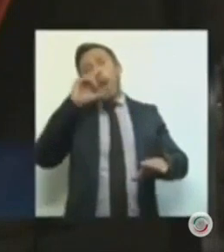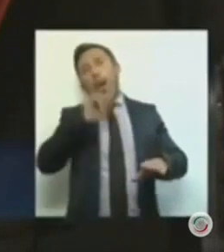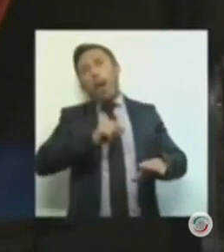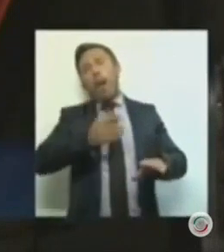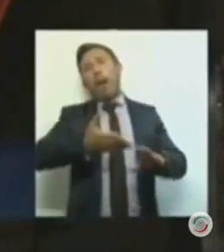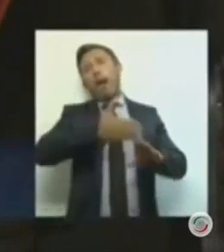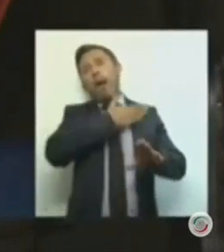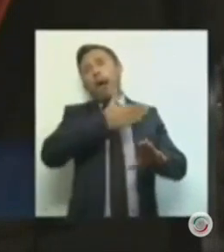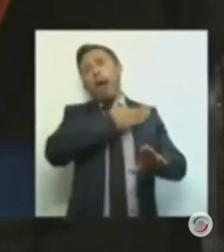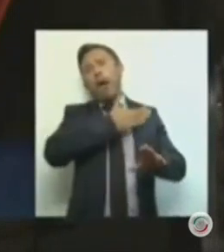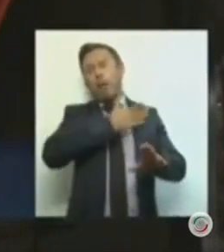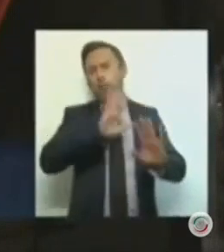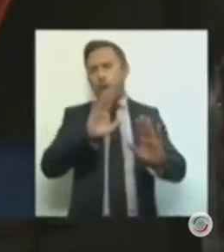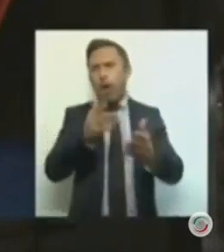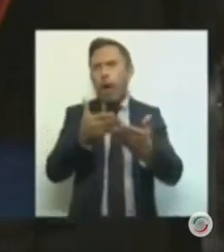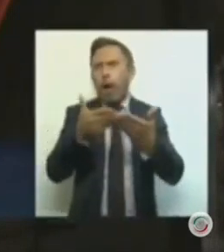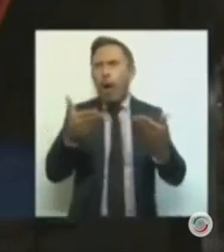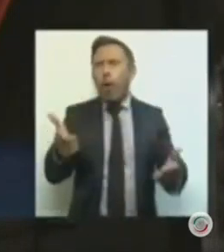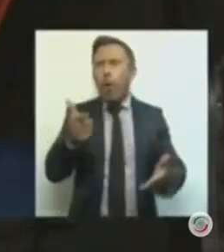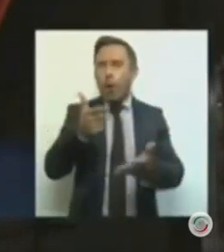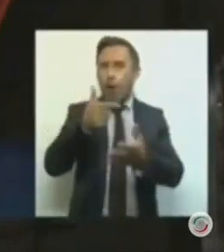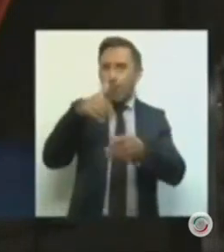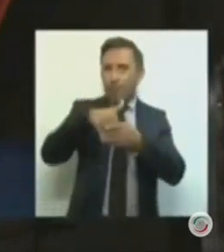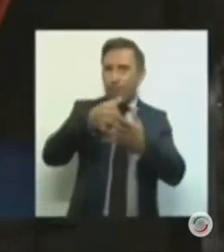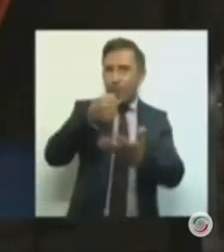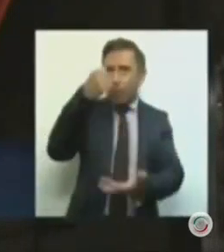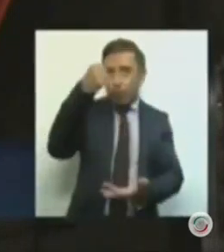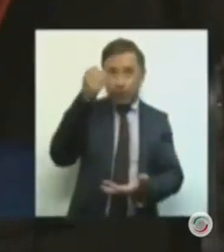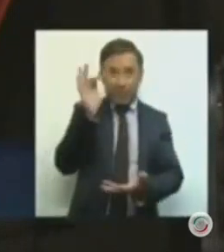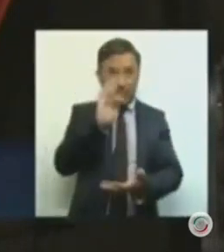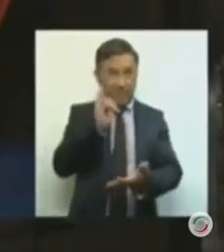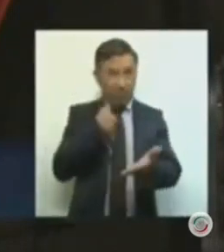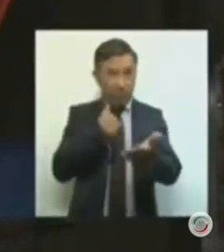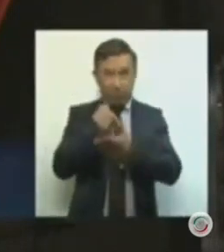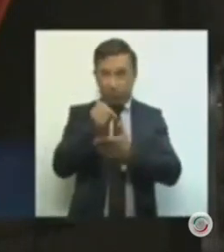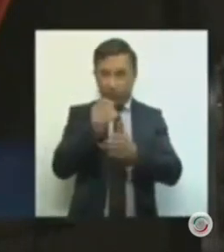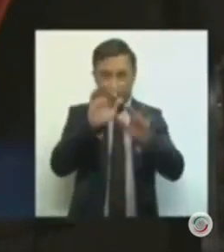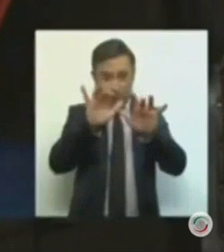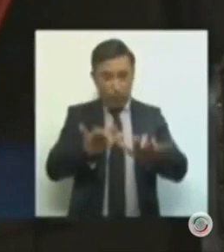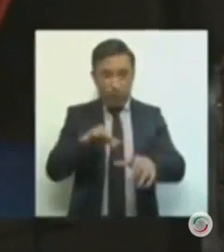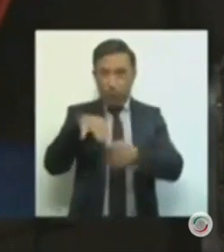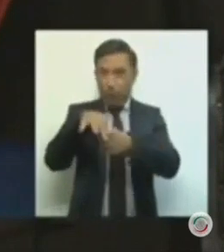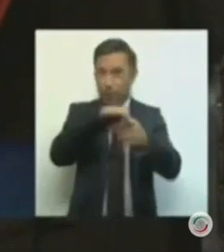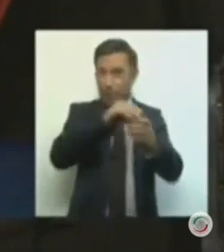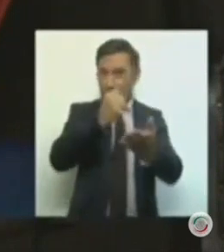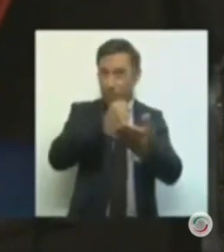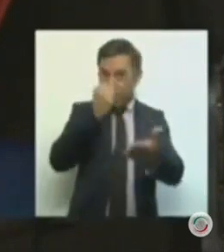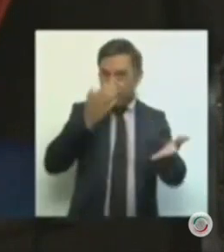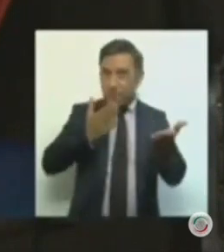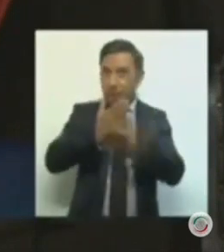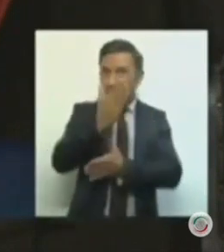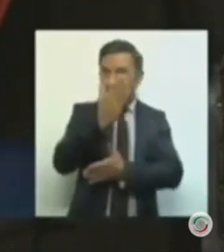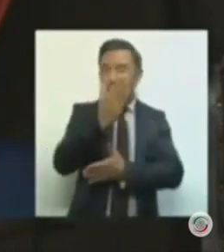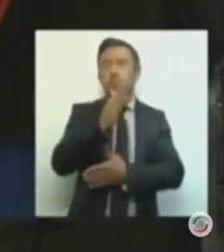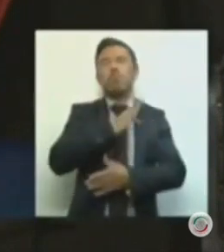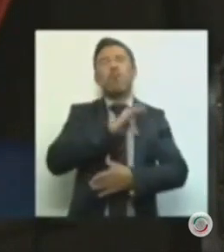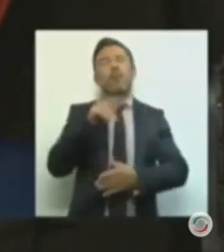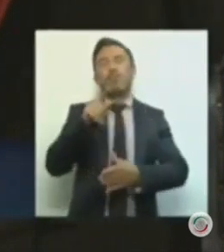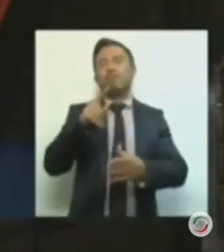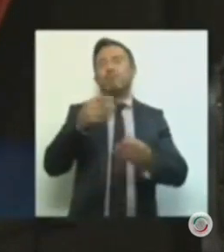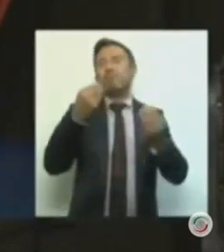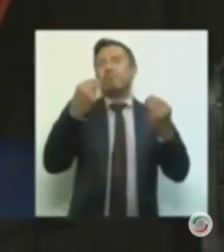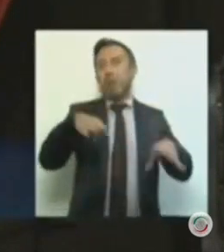que hoy le están causando un daño. Si se aprueba este dictamen, le estarán causando un grave daño al